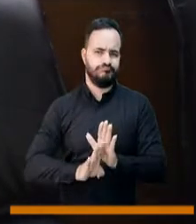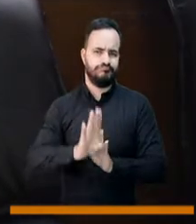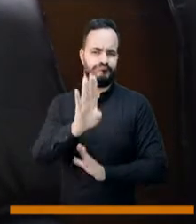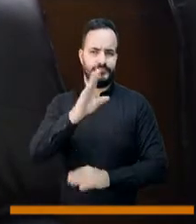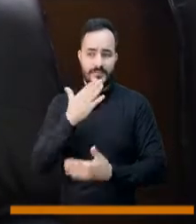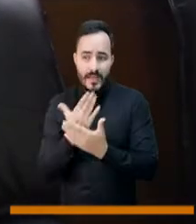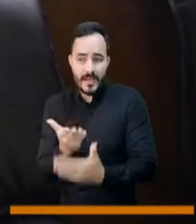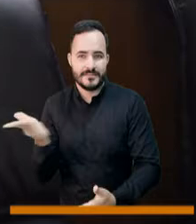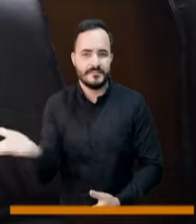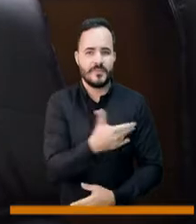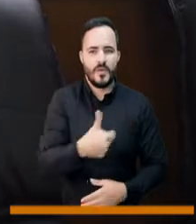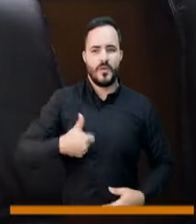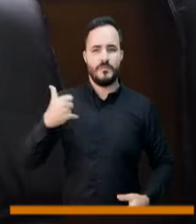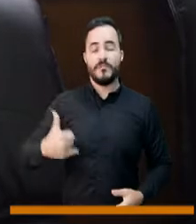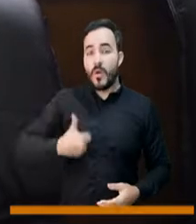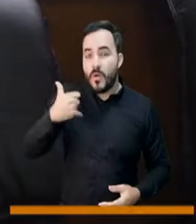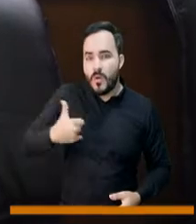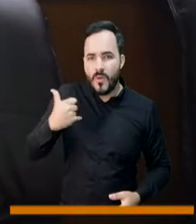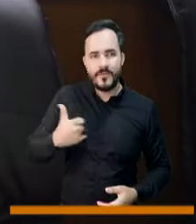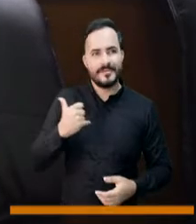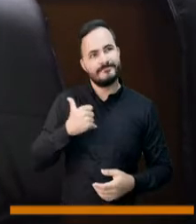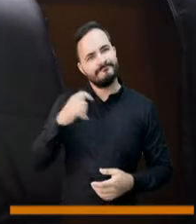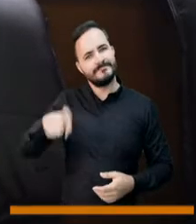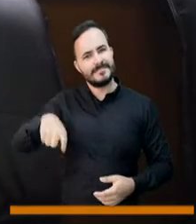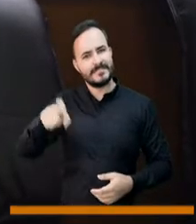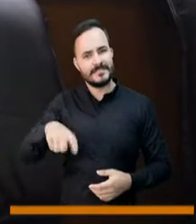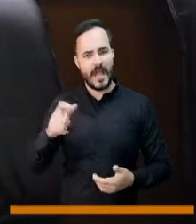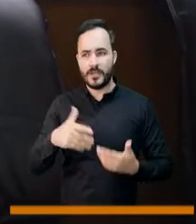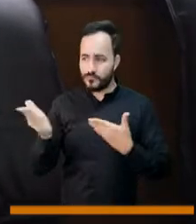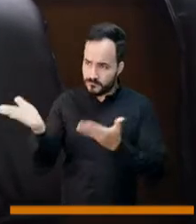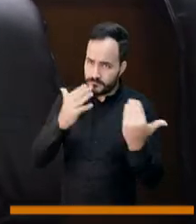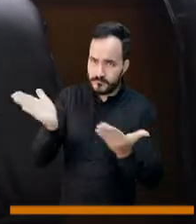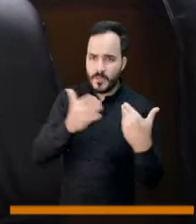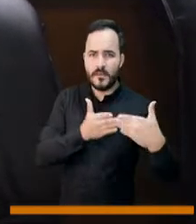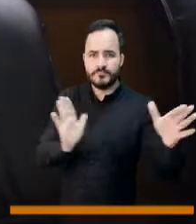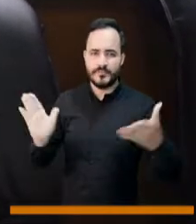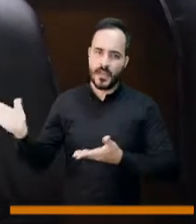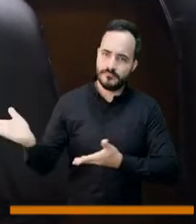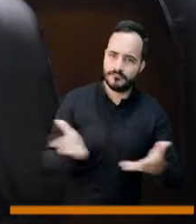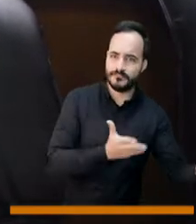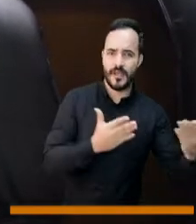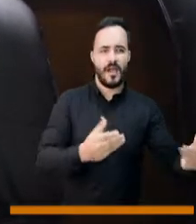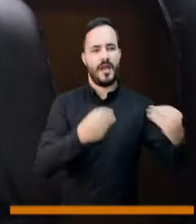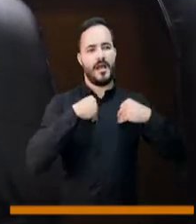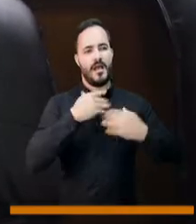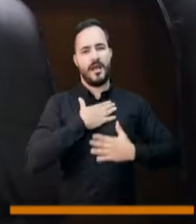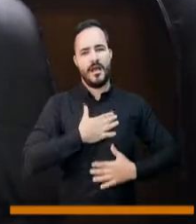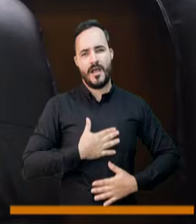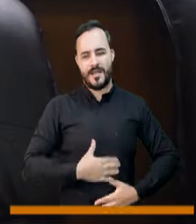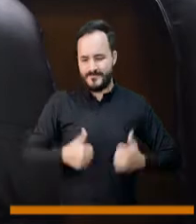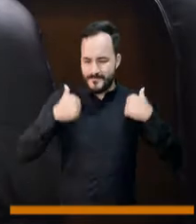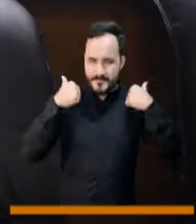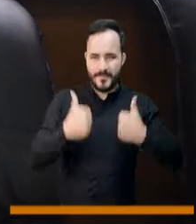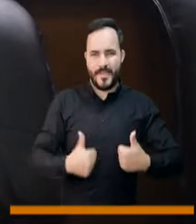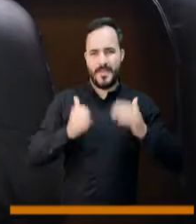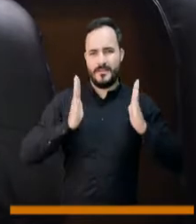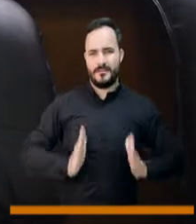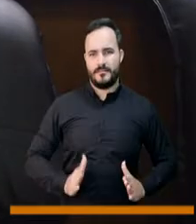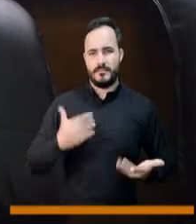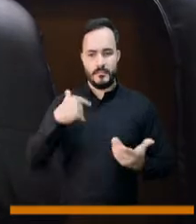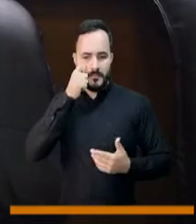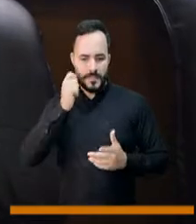ciudad. Los jóvenes necesitan espacios que propicien las condiciones para su